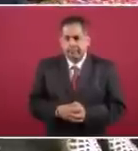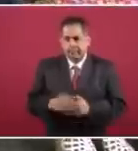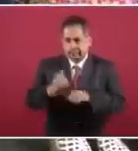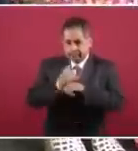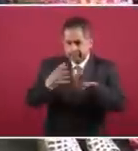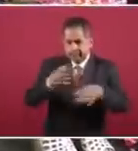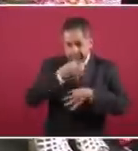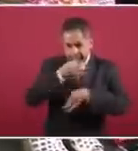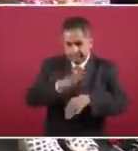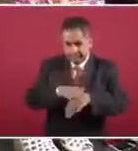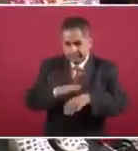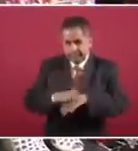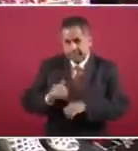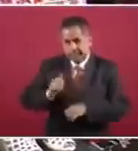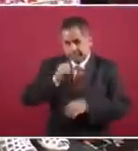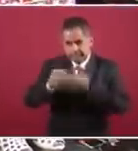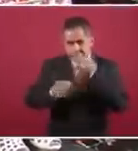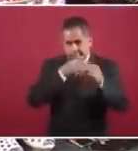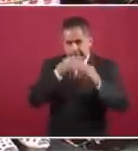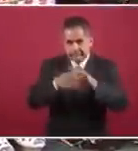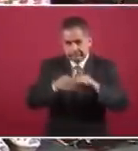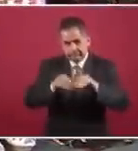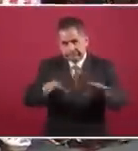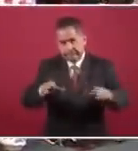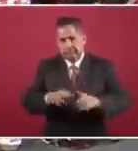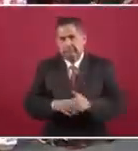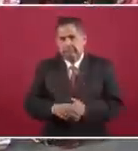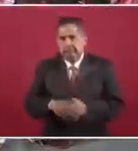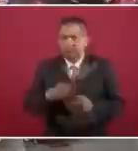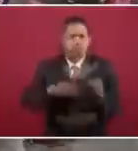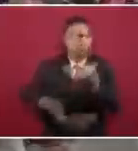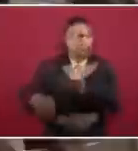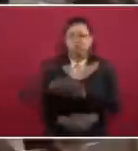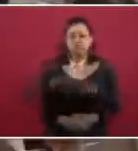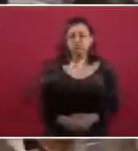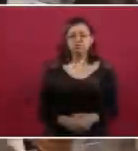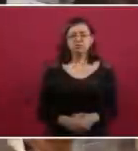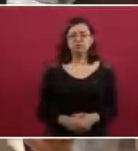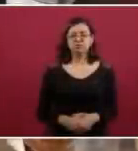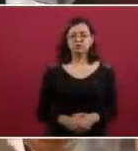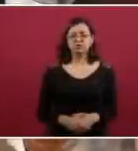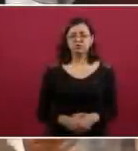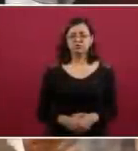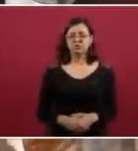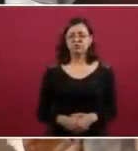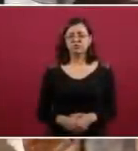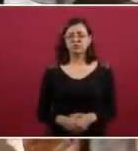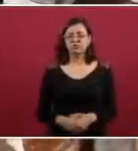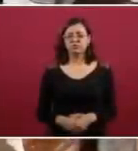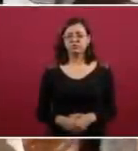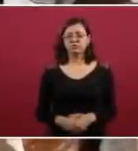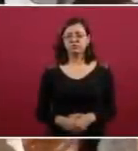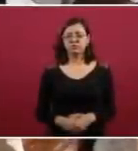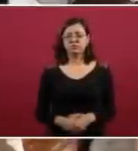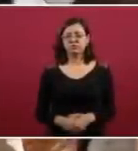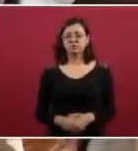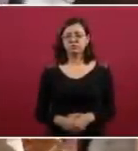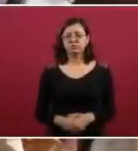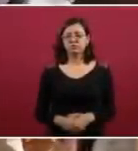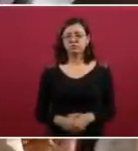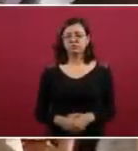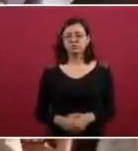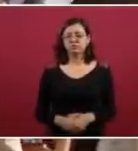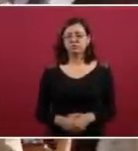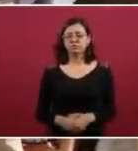informo y aprovecho para decirlo a todos los ciudadanos, nos corresponde enviar una terna